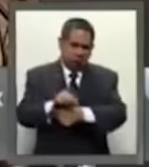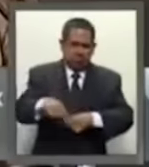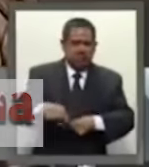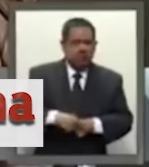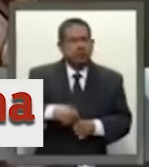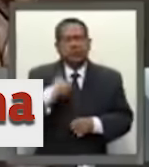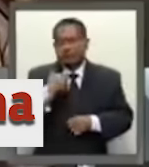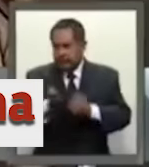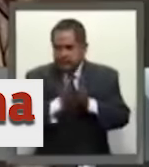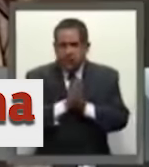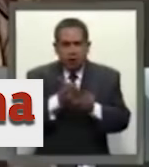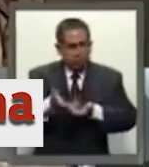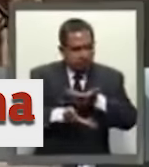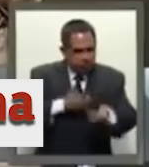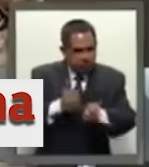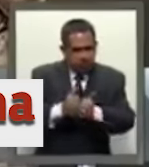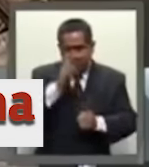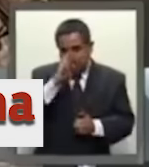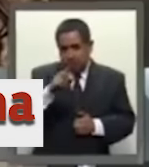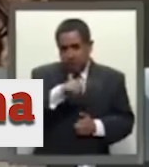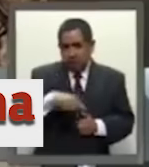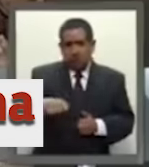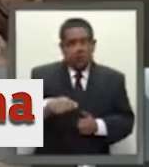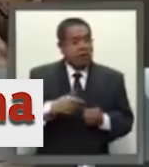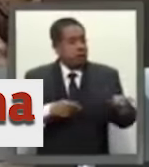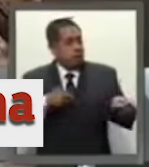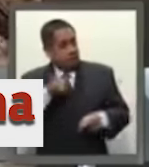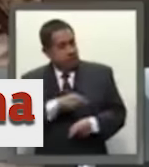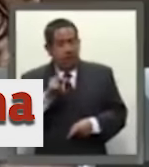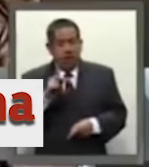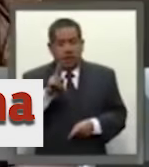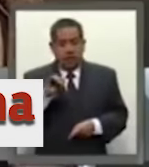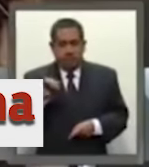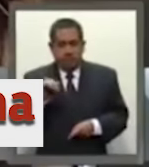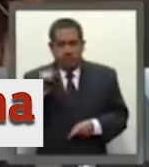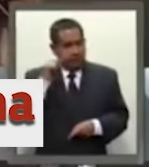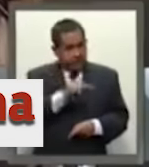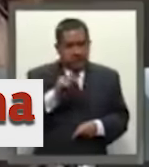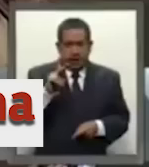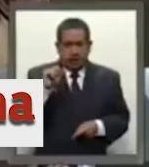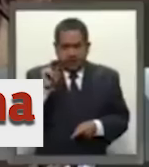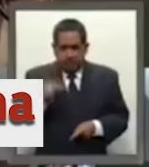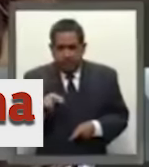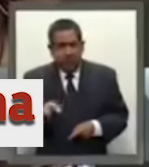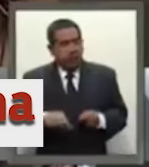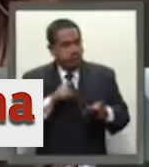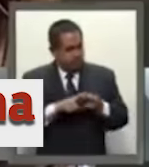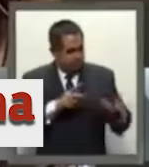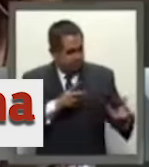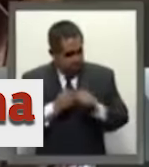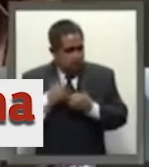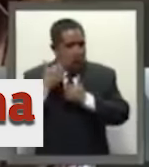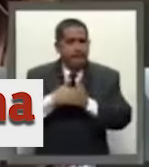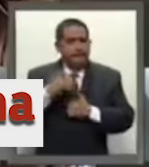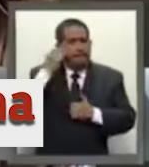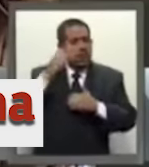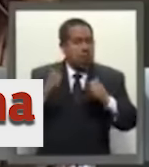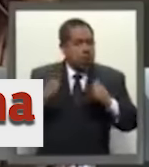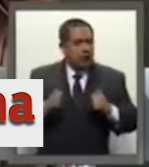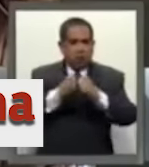los exhorto de manera respetuosa a la bancada del PRI, a la bancada del PAN. Vamos al periodo